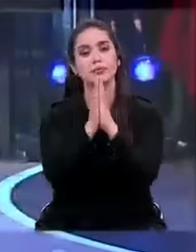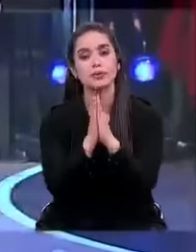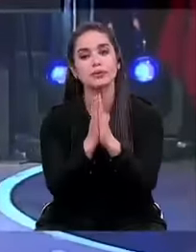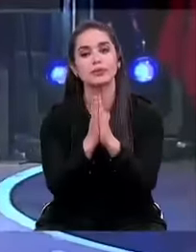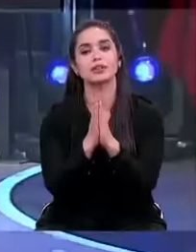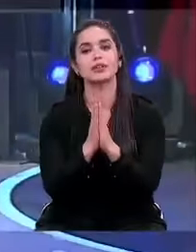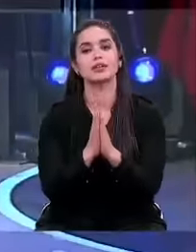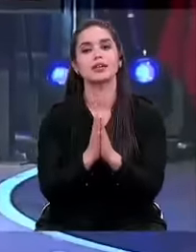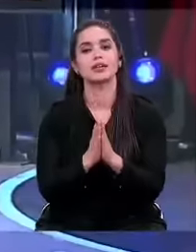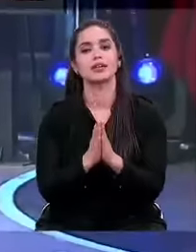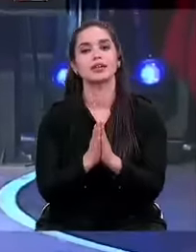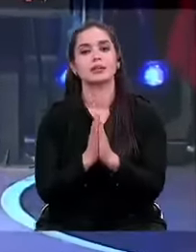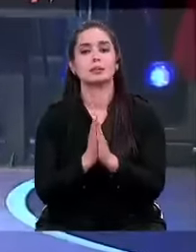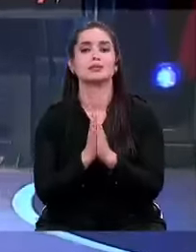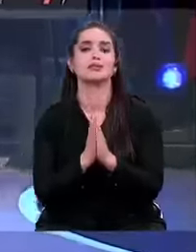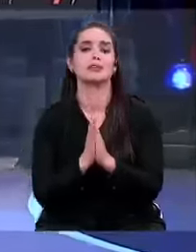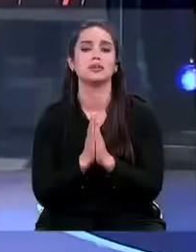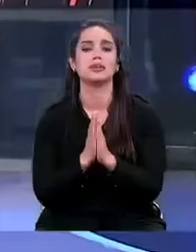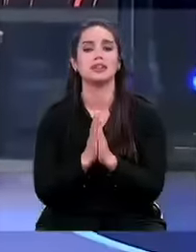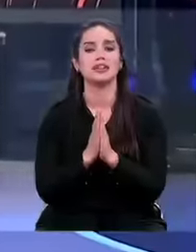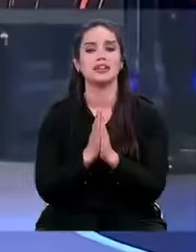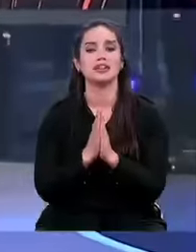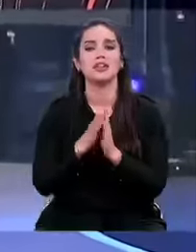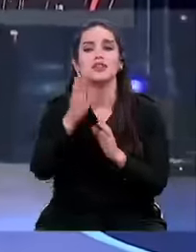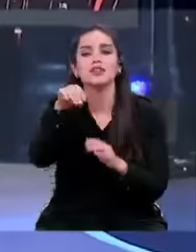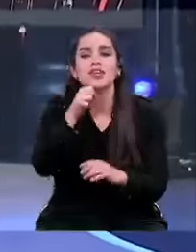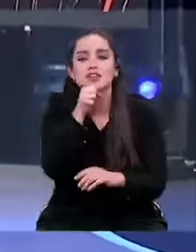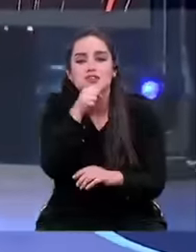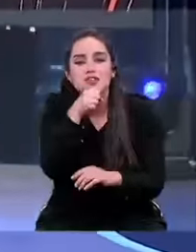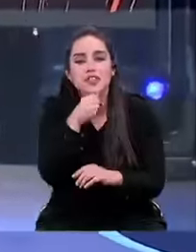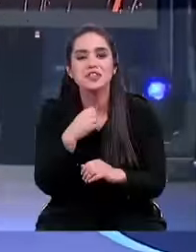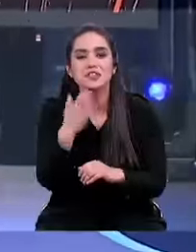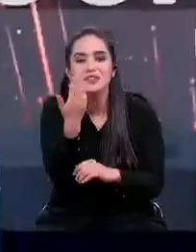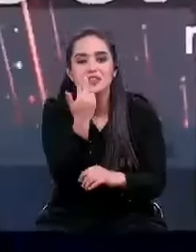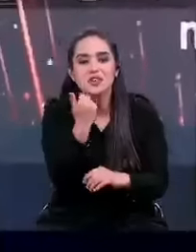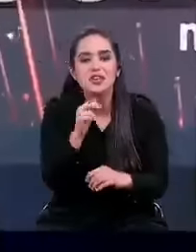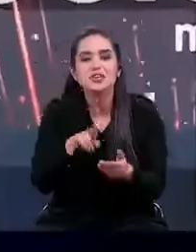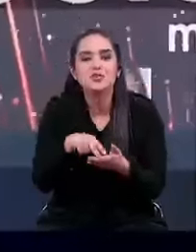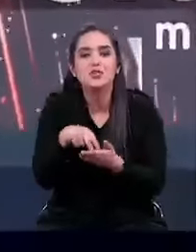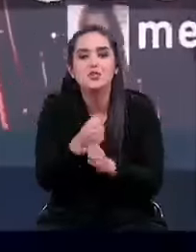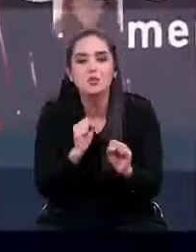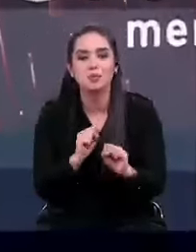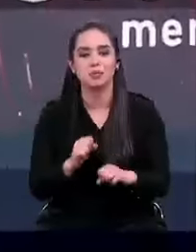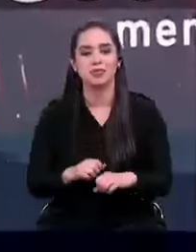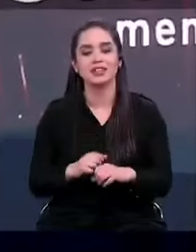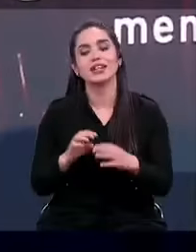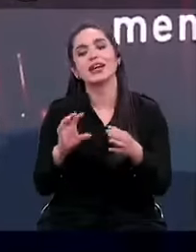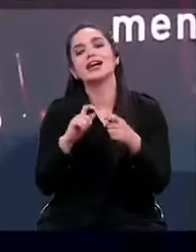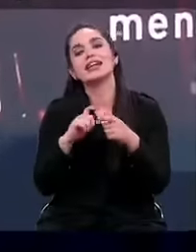que pararse usted. Una monedita, hombre, ya. Ay, ya está viejito, no puede pararse. Gracias. Muchas